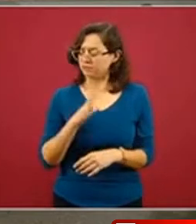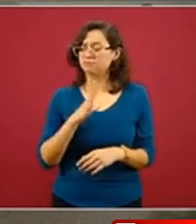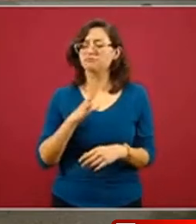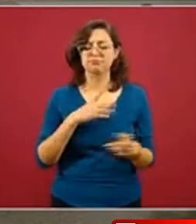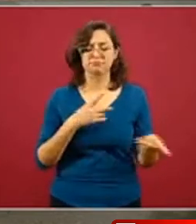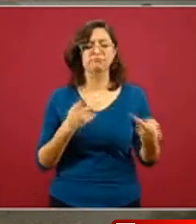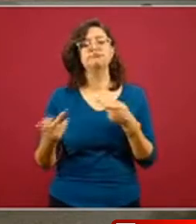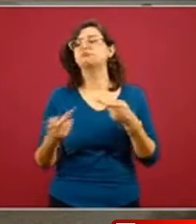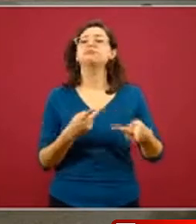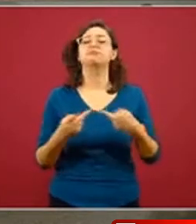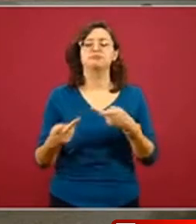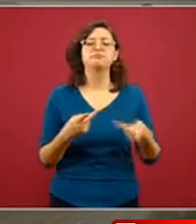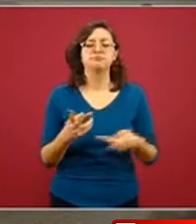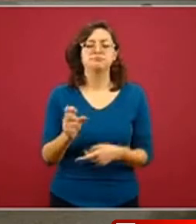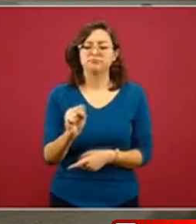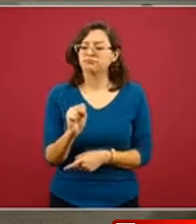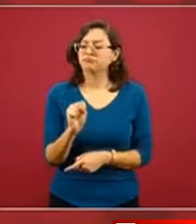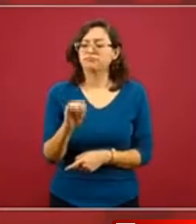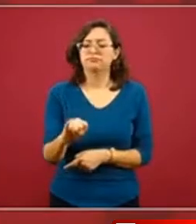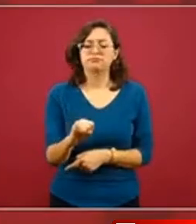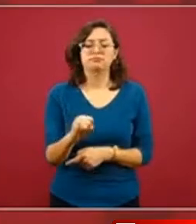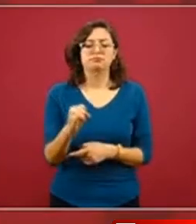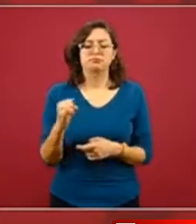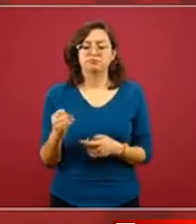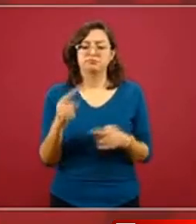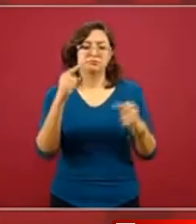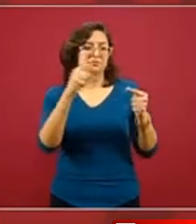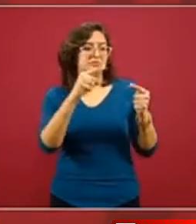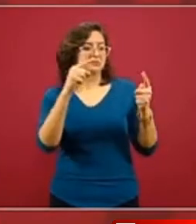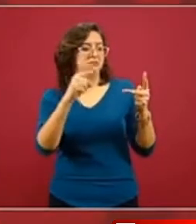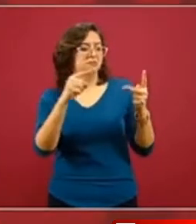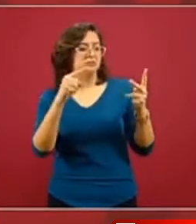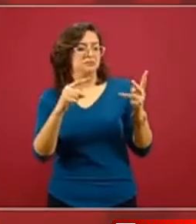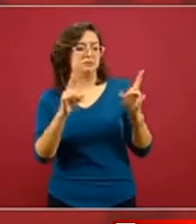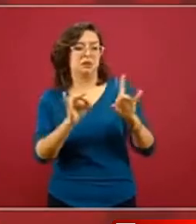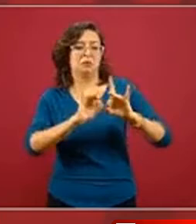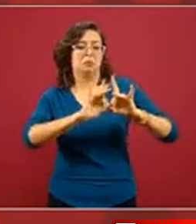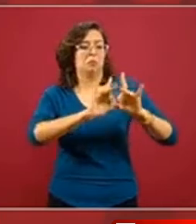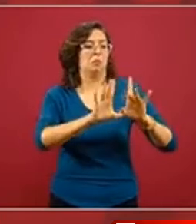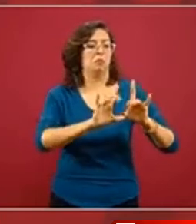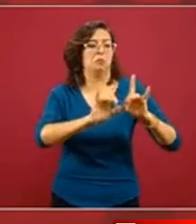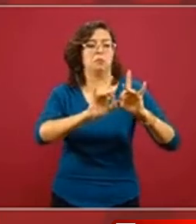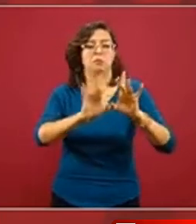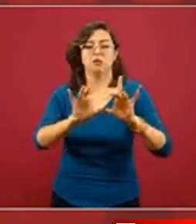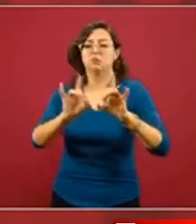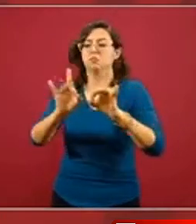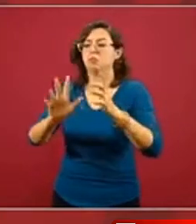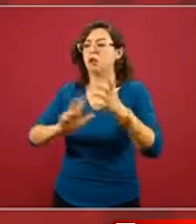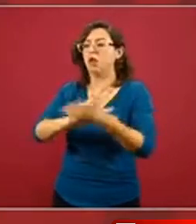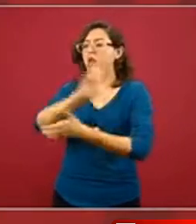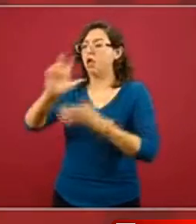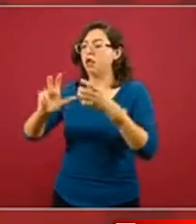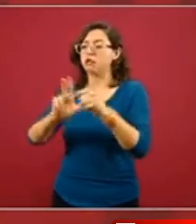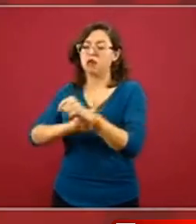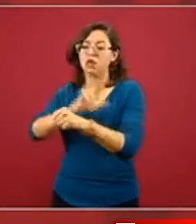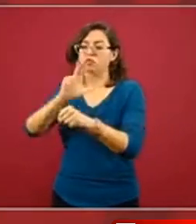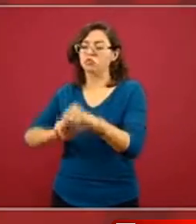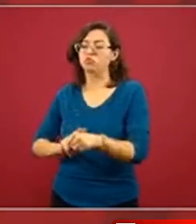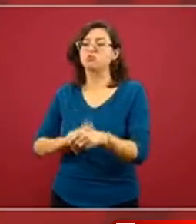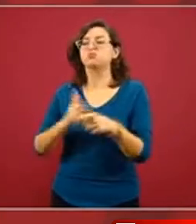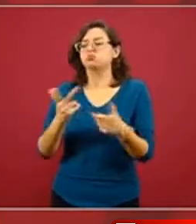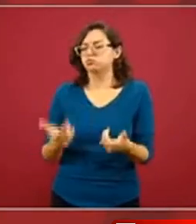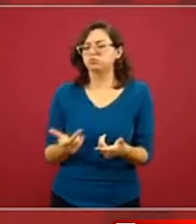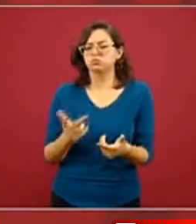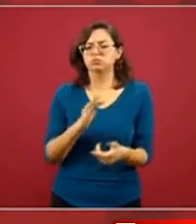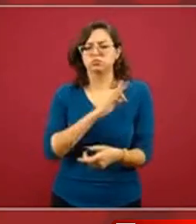múltiples frentes de preparación en cada uno de los detalles ante los distintos tipos de catástrofe o contingencia que puede